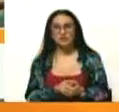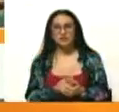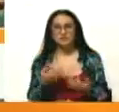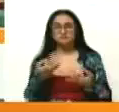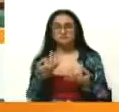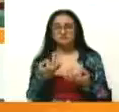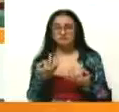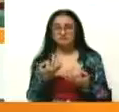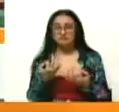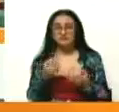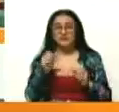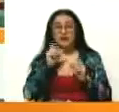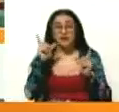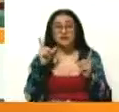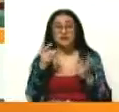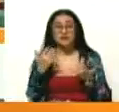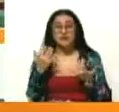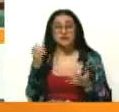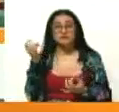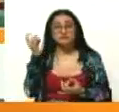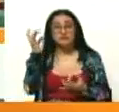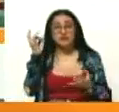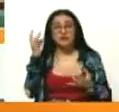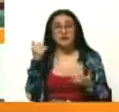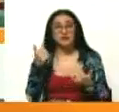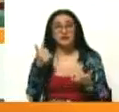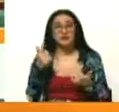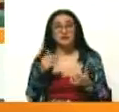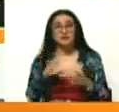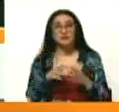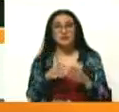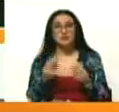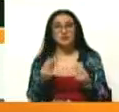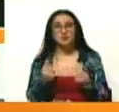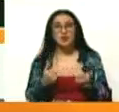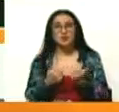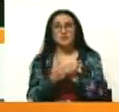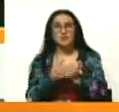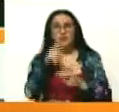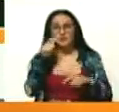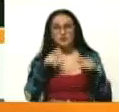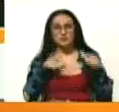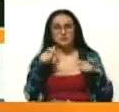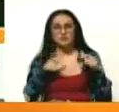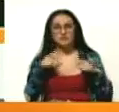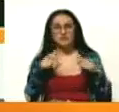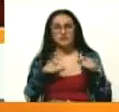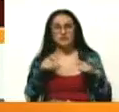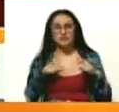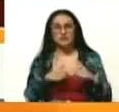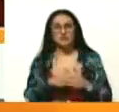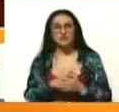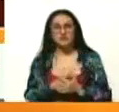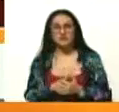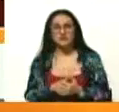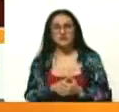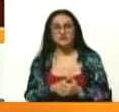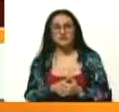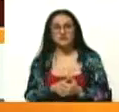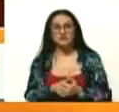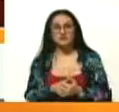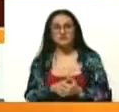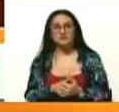increíble, muy llamativo, de muchísimo apoyo de la gente que vino de manera